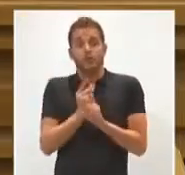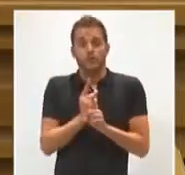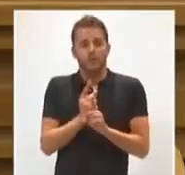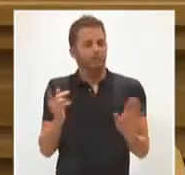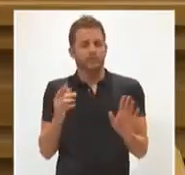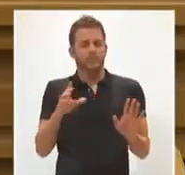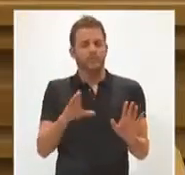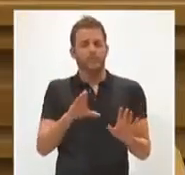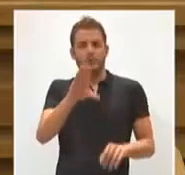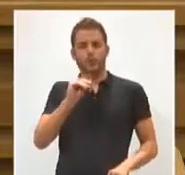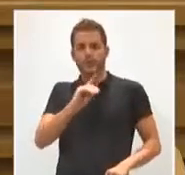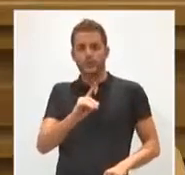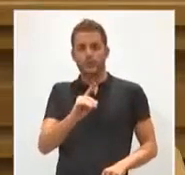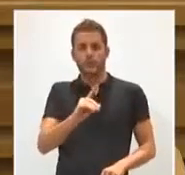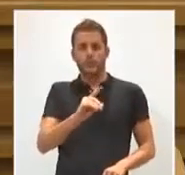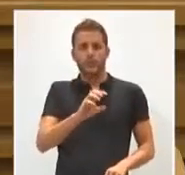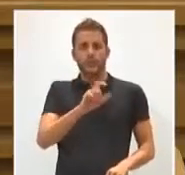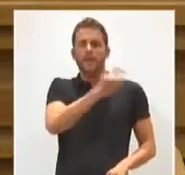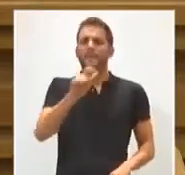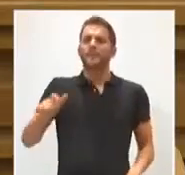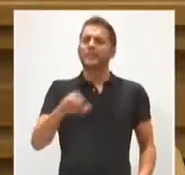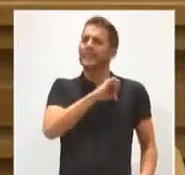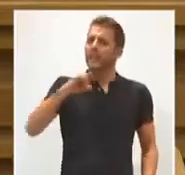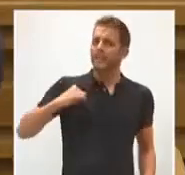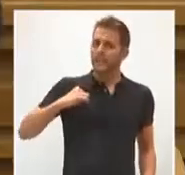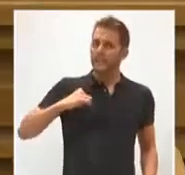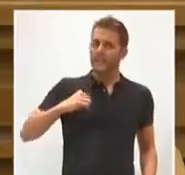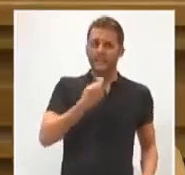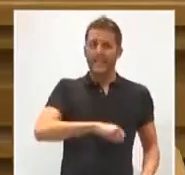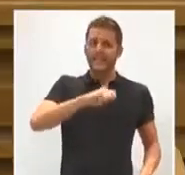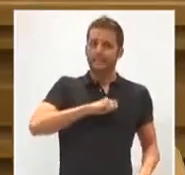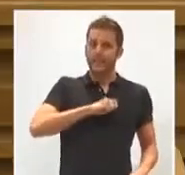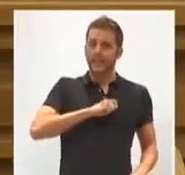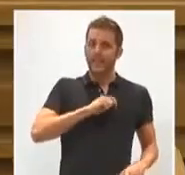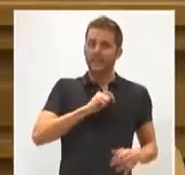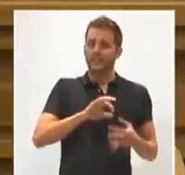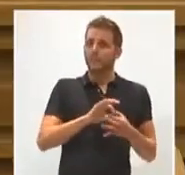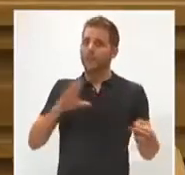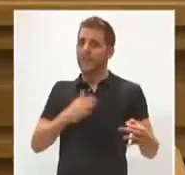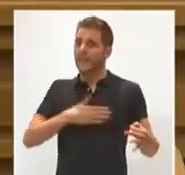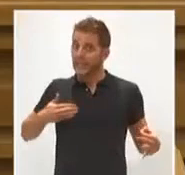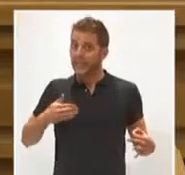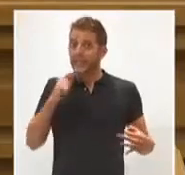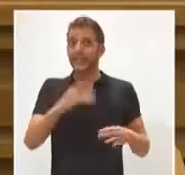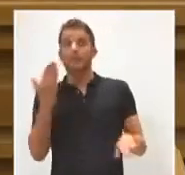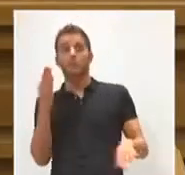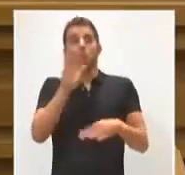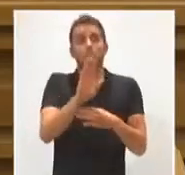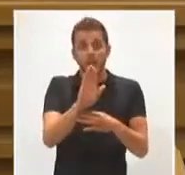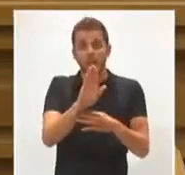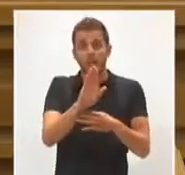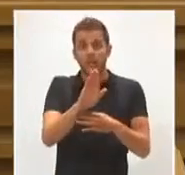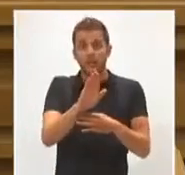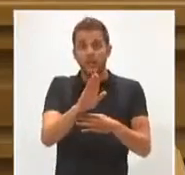que no entiendo porque los independentistas se quieren cargar el estado y se presentan a las elecciones del estado obviamente para mangonear